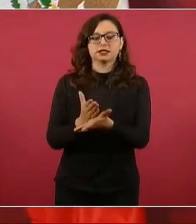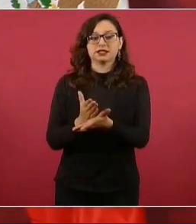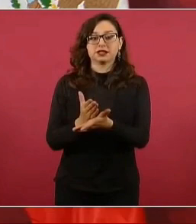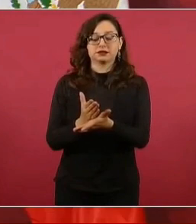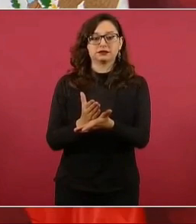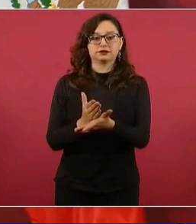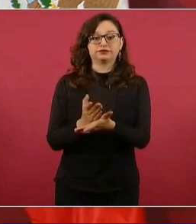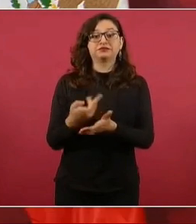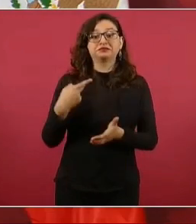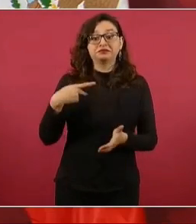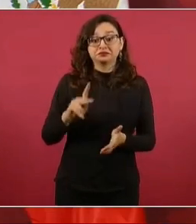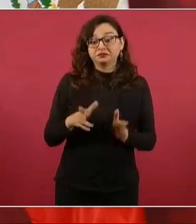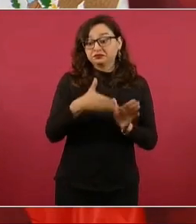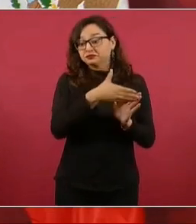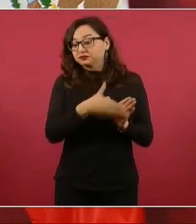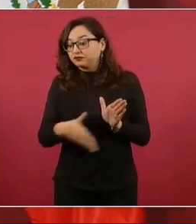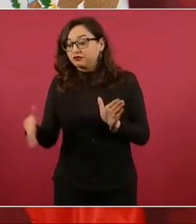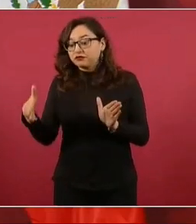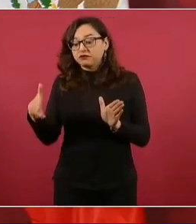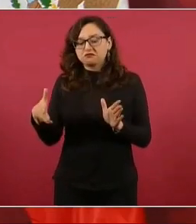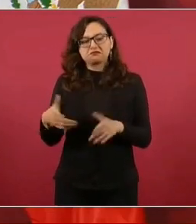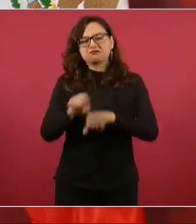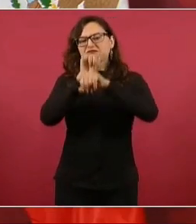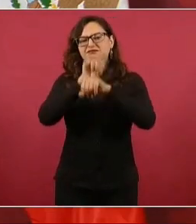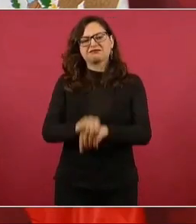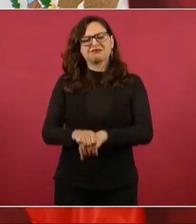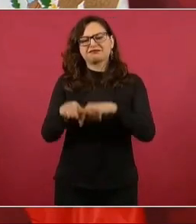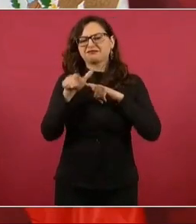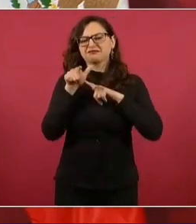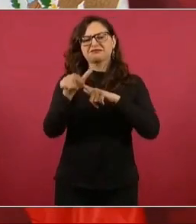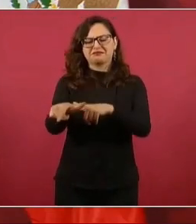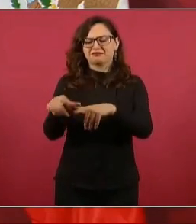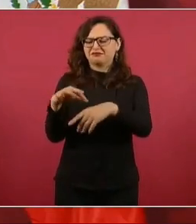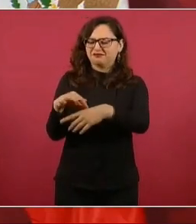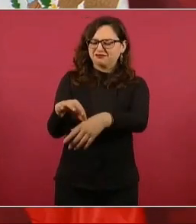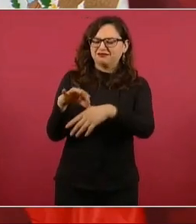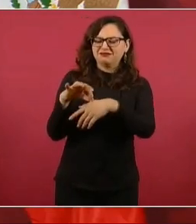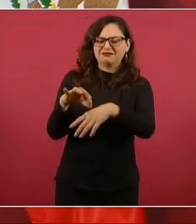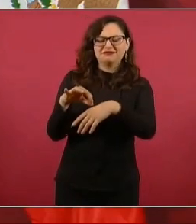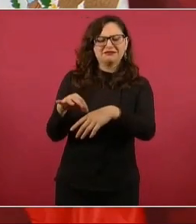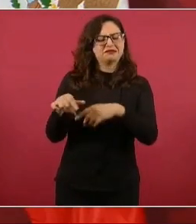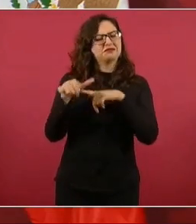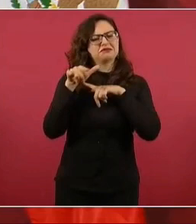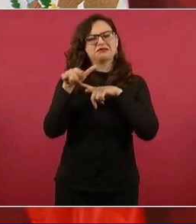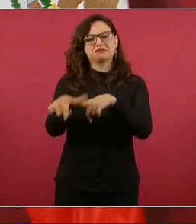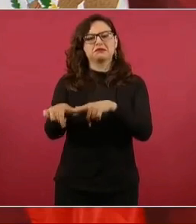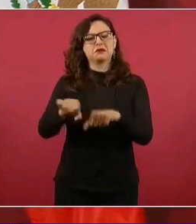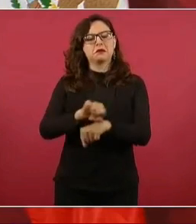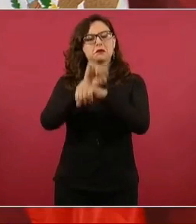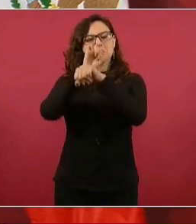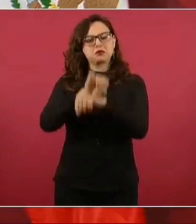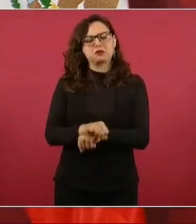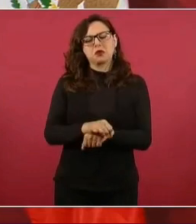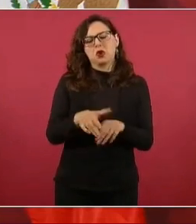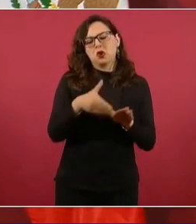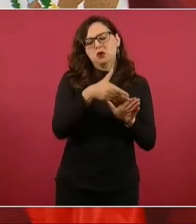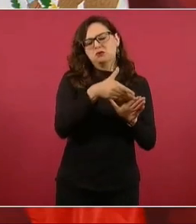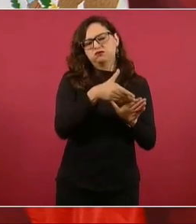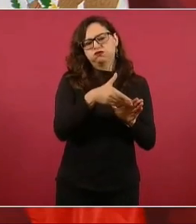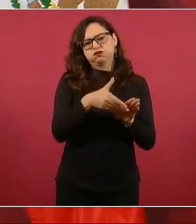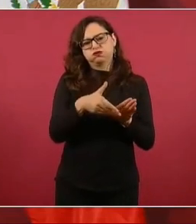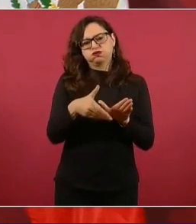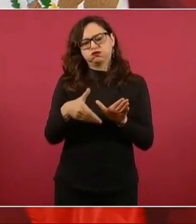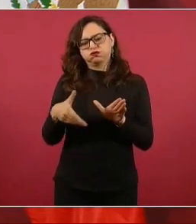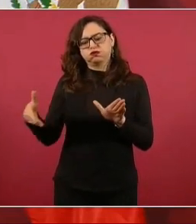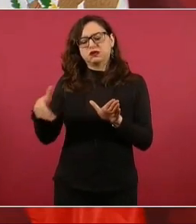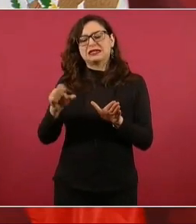pero no es abolida en los hechos. Se mantiene durante todo el